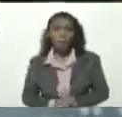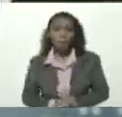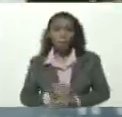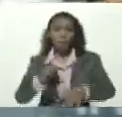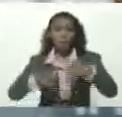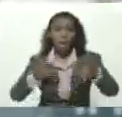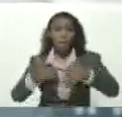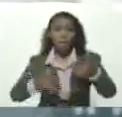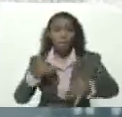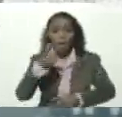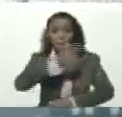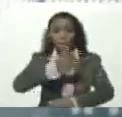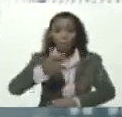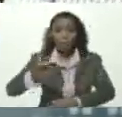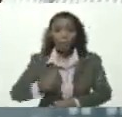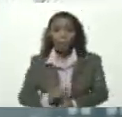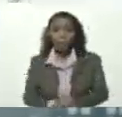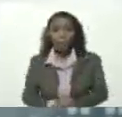actividad de los candidatos